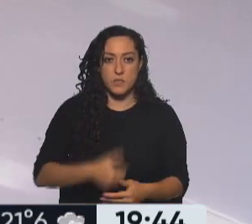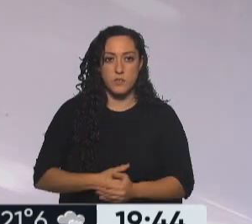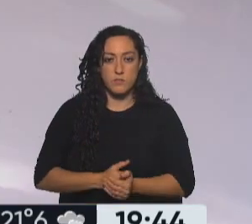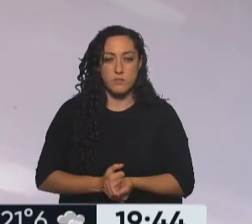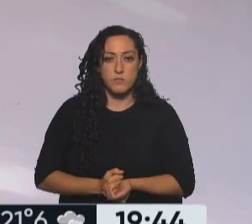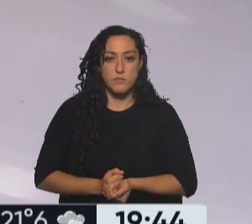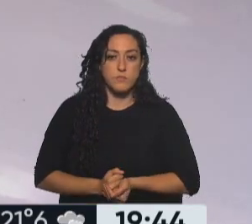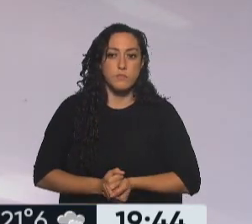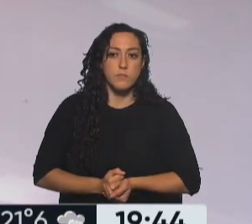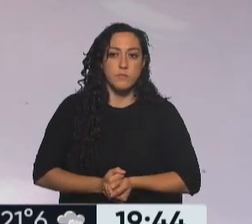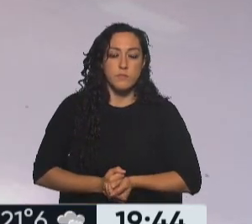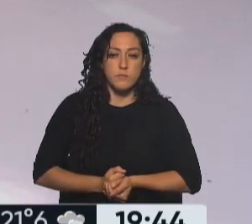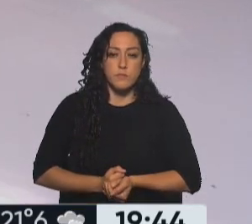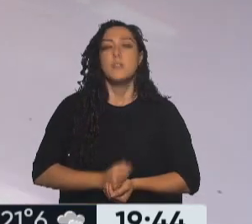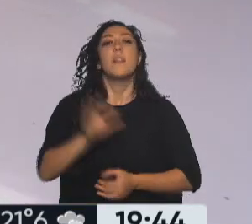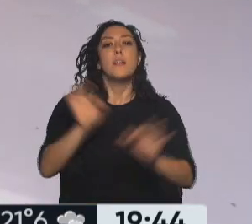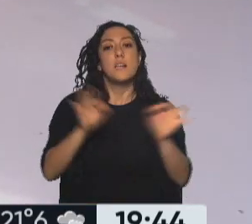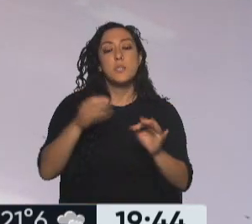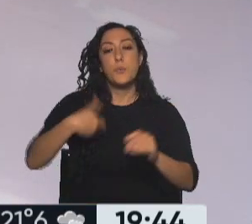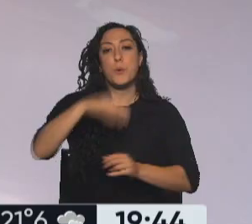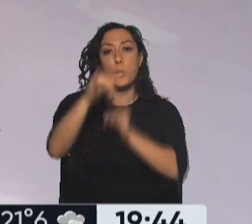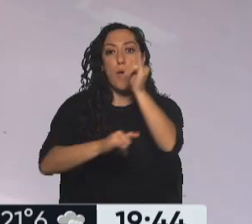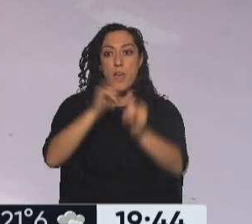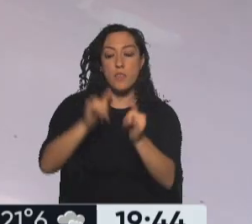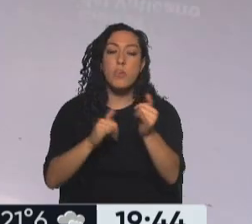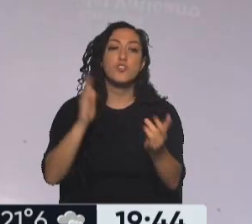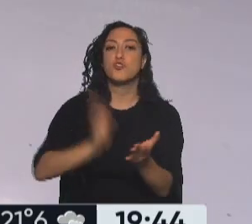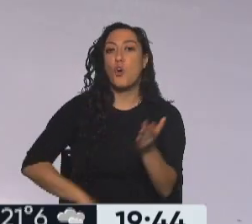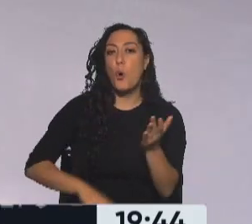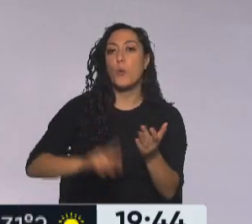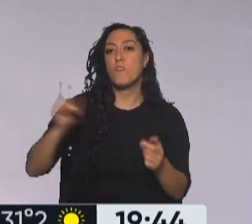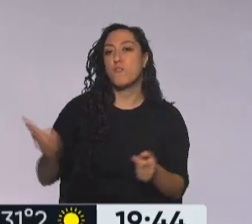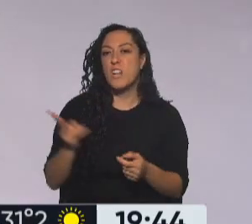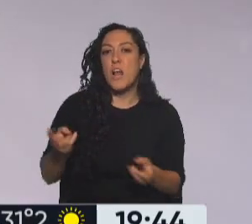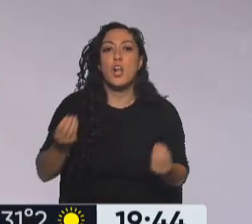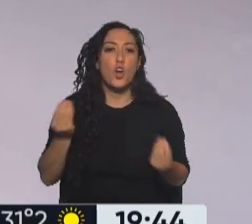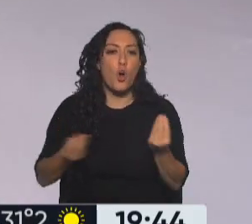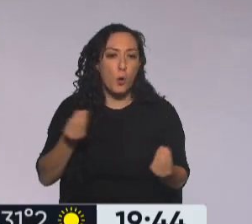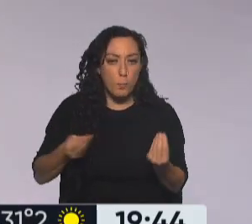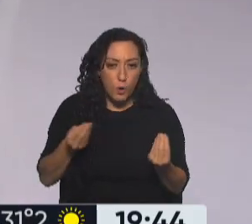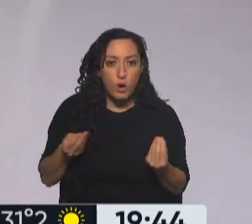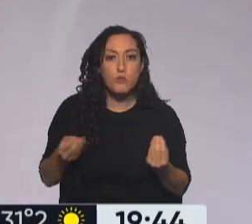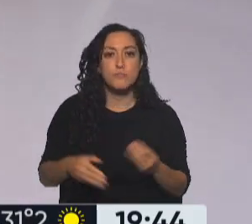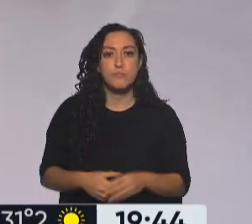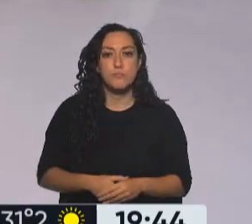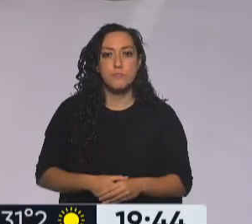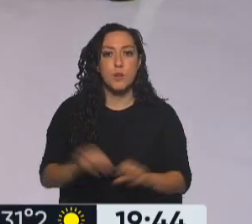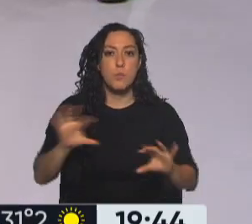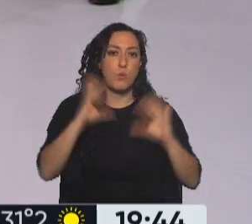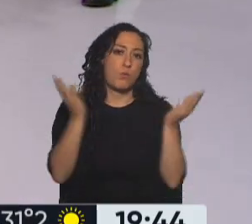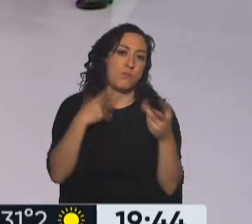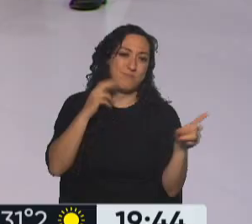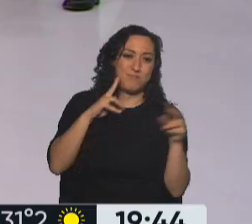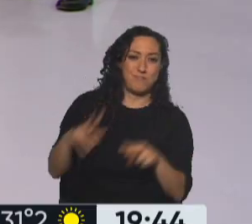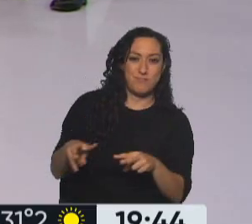Francisco. Pero vamos a ir con un detalle justamente de cómo va a ser este funeral, del cual va a estar pendiente el mundo, el funeral del